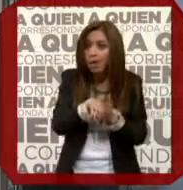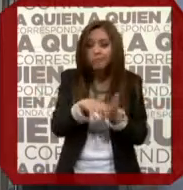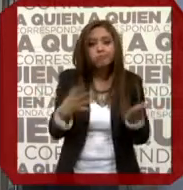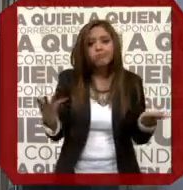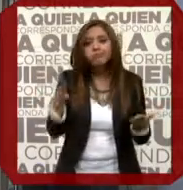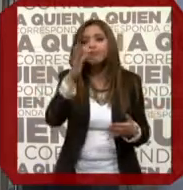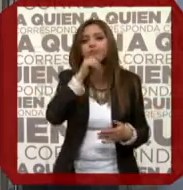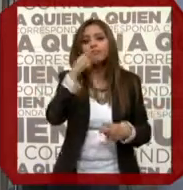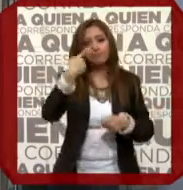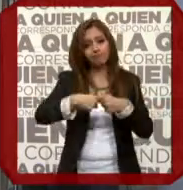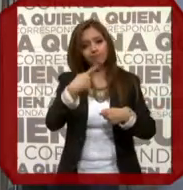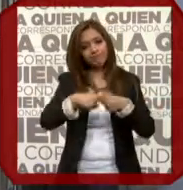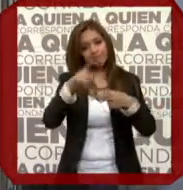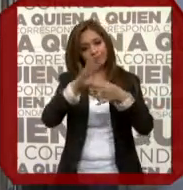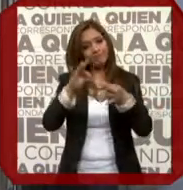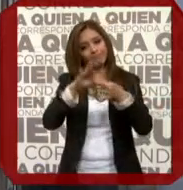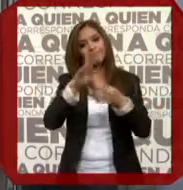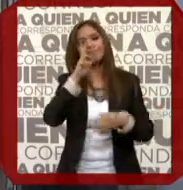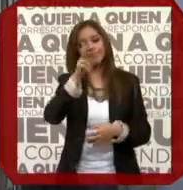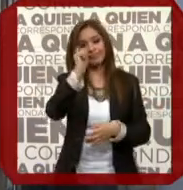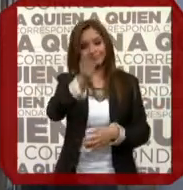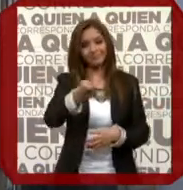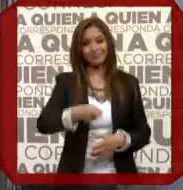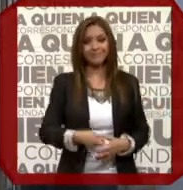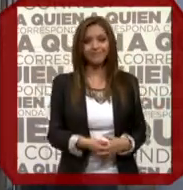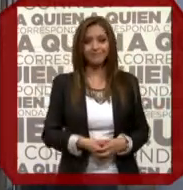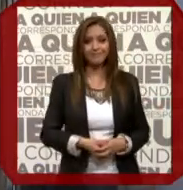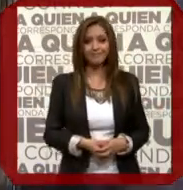que tiene? ¿No les platico más? Vamos a ver la nota.